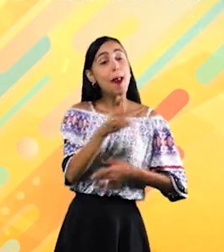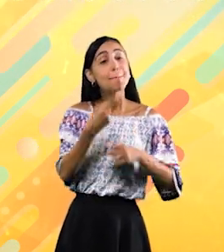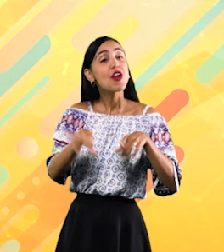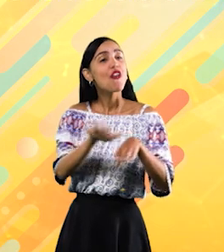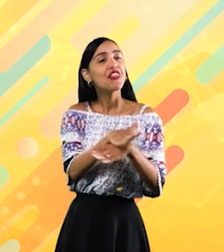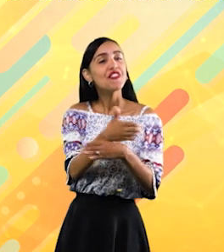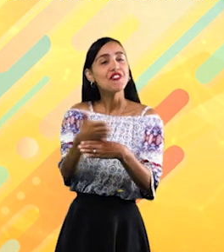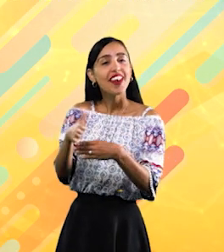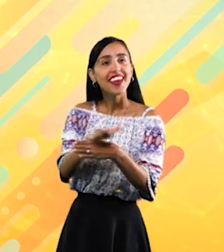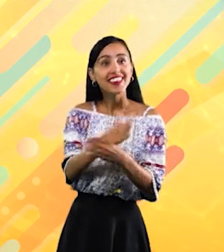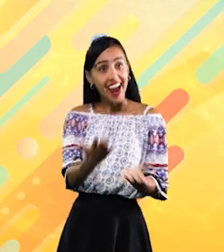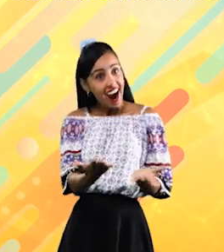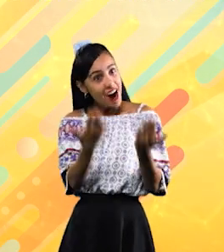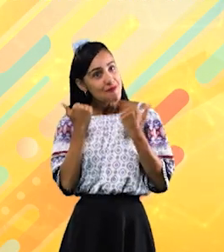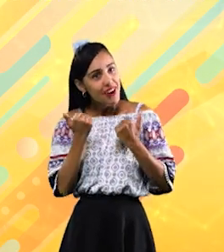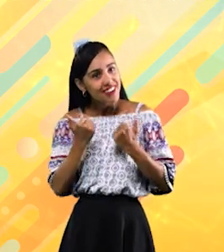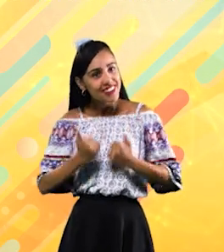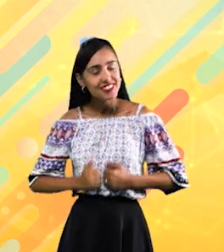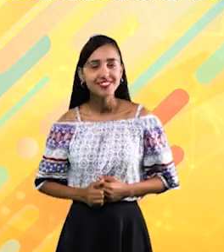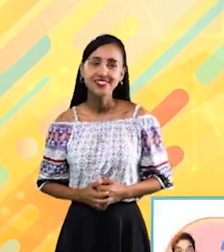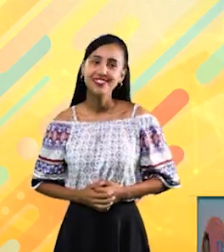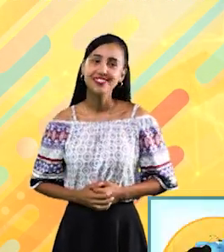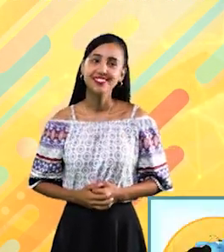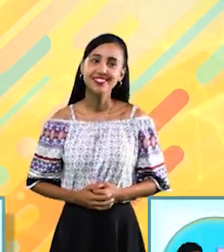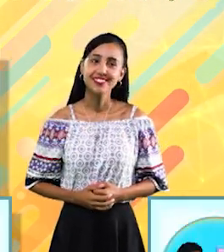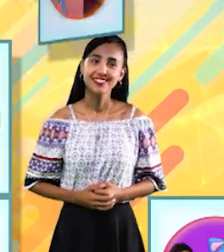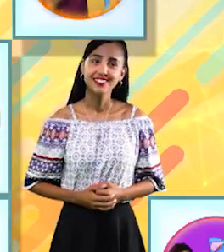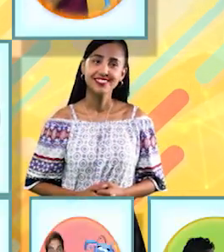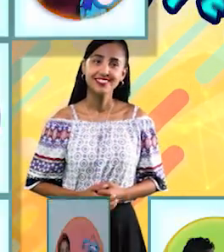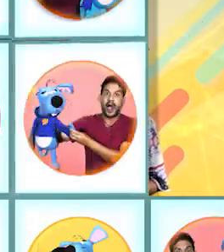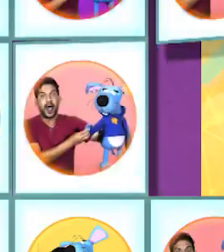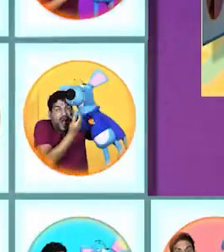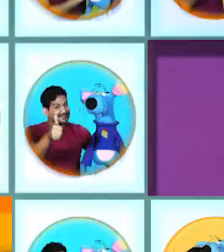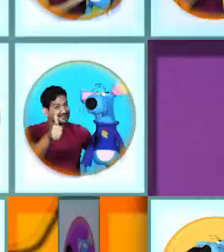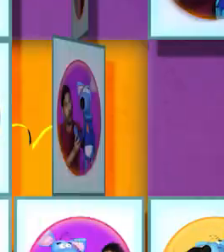pero diferentes. Acompáñennos.